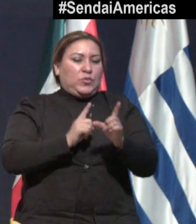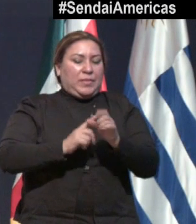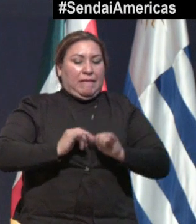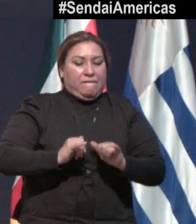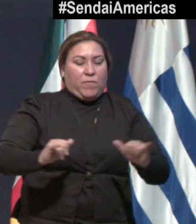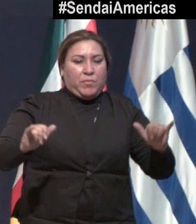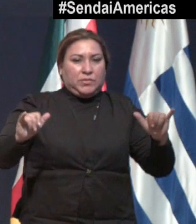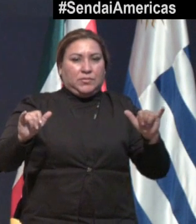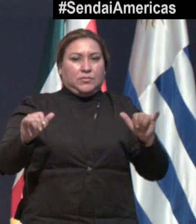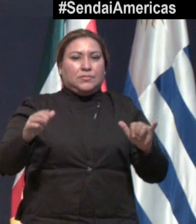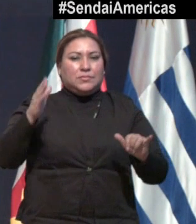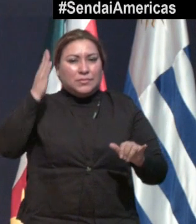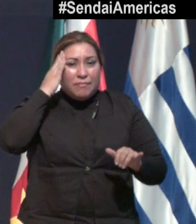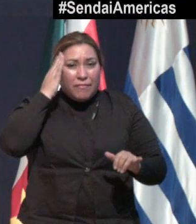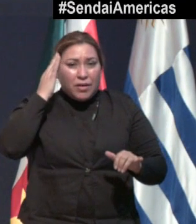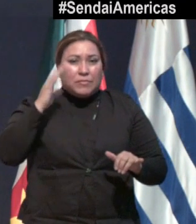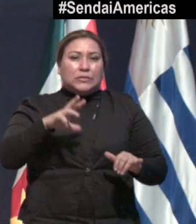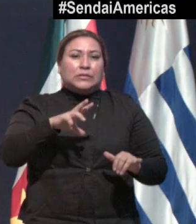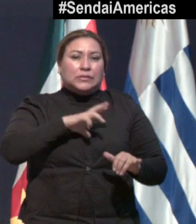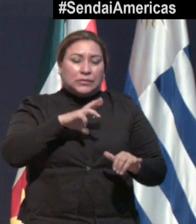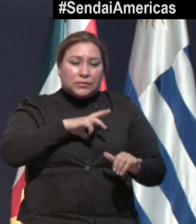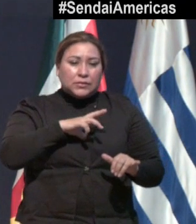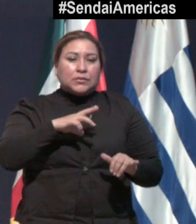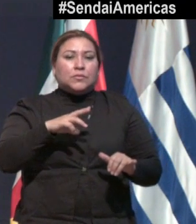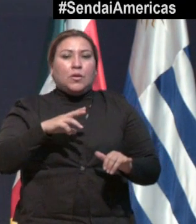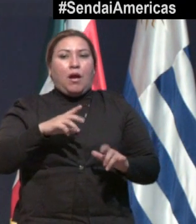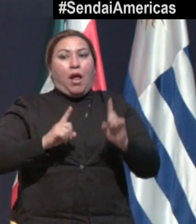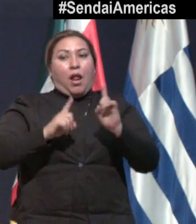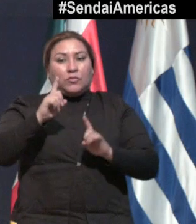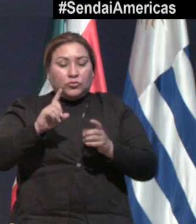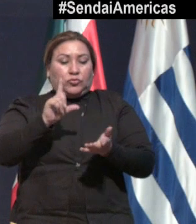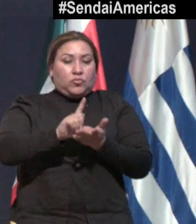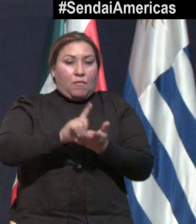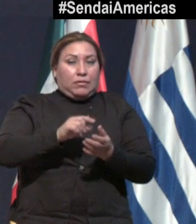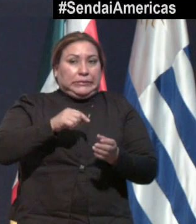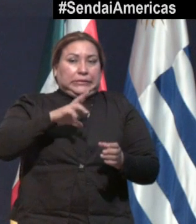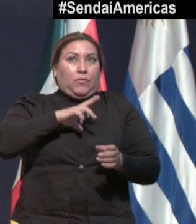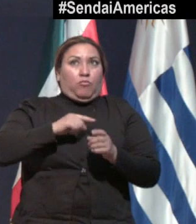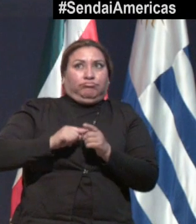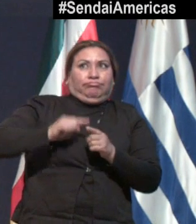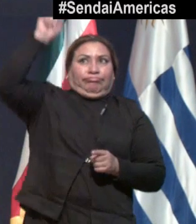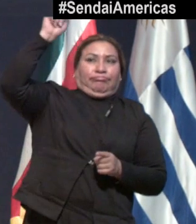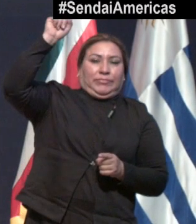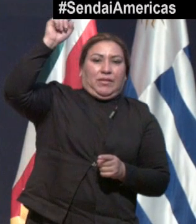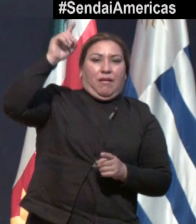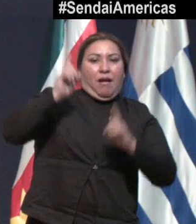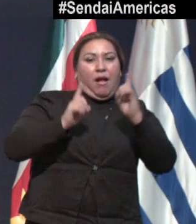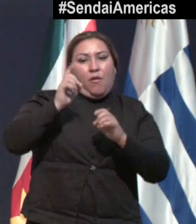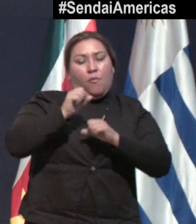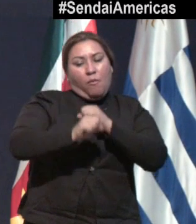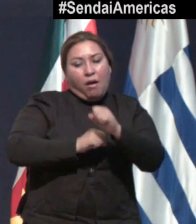Todos sabemos que hay años en que suceden grandes eventos y tenemos picos y otros años